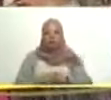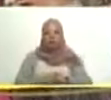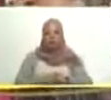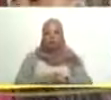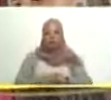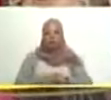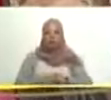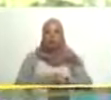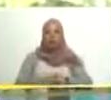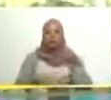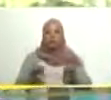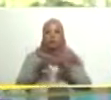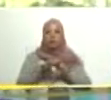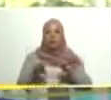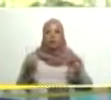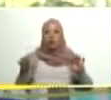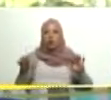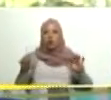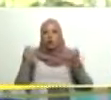Y de la educación.